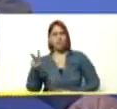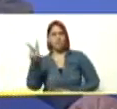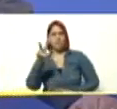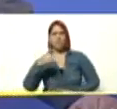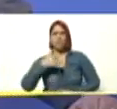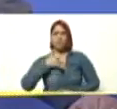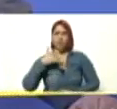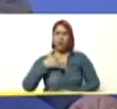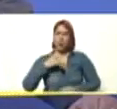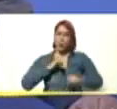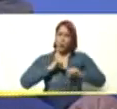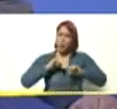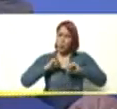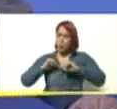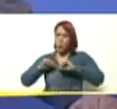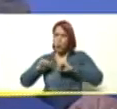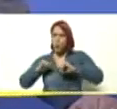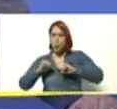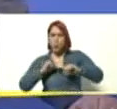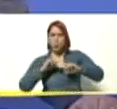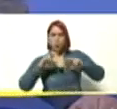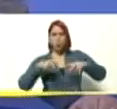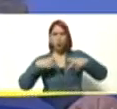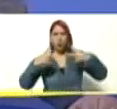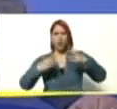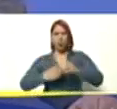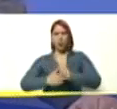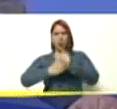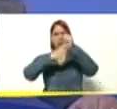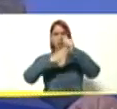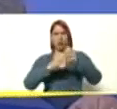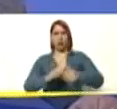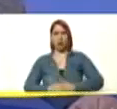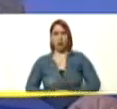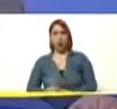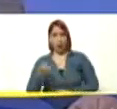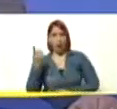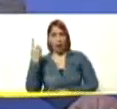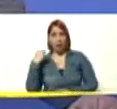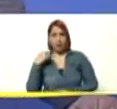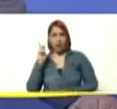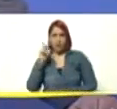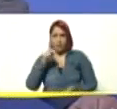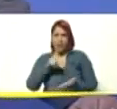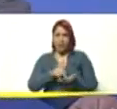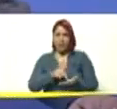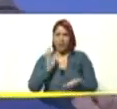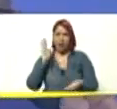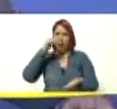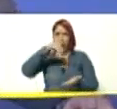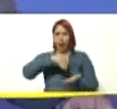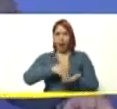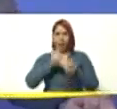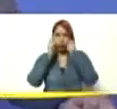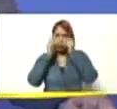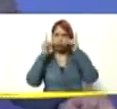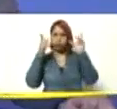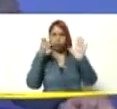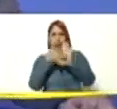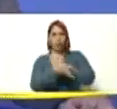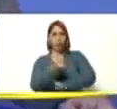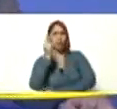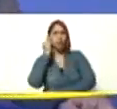venezolanista que mueve ese nuevo liderazgo. Ayer vine de Aragua impresionado de esa